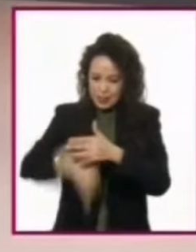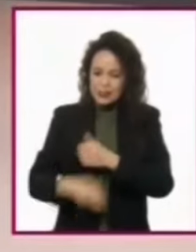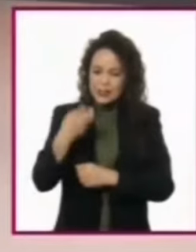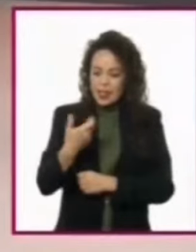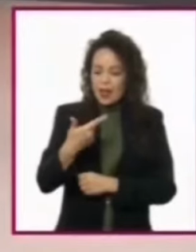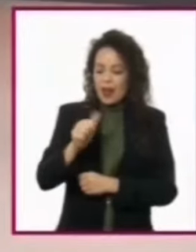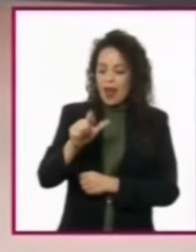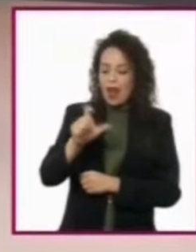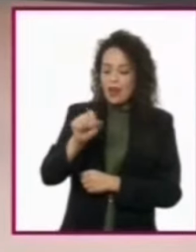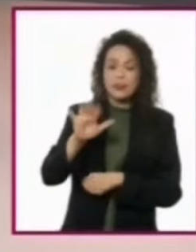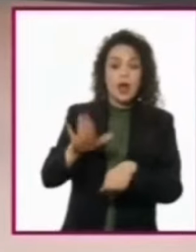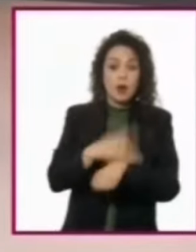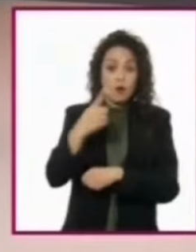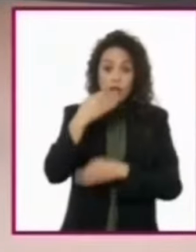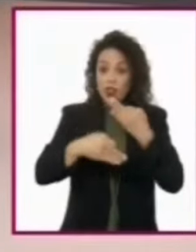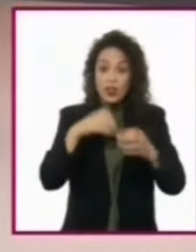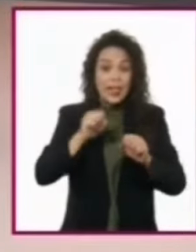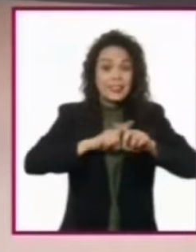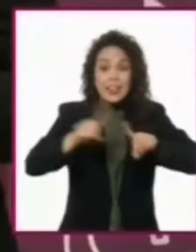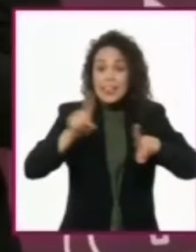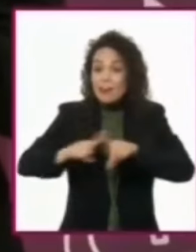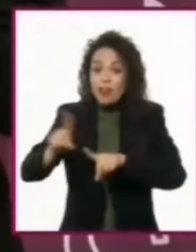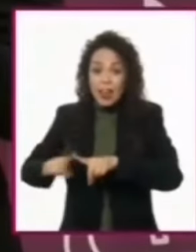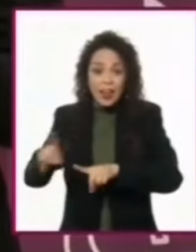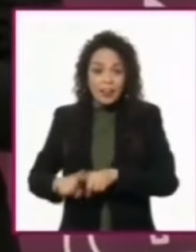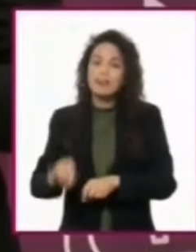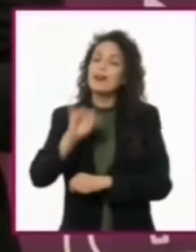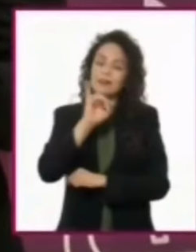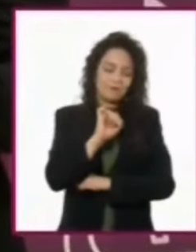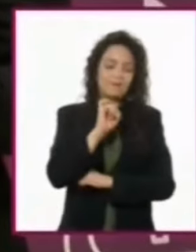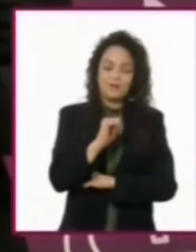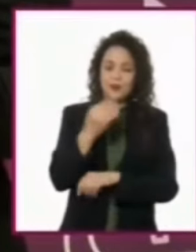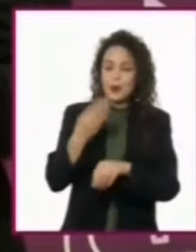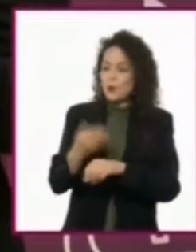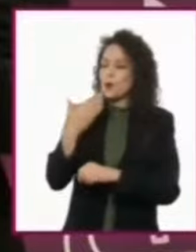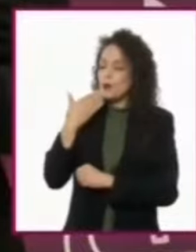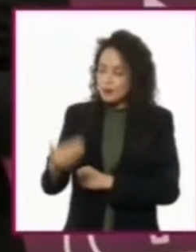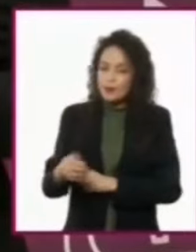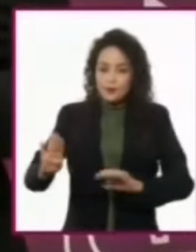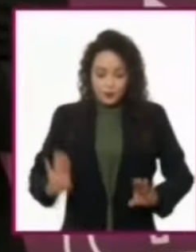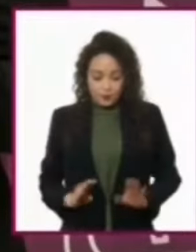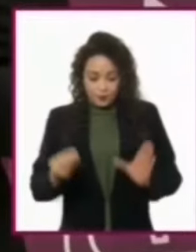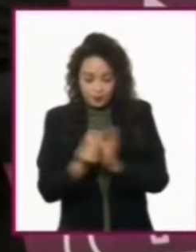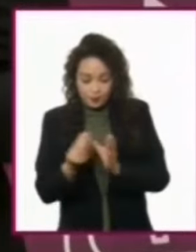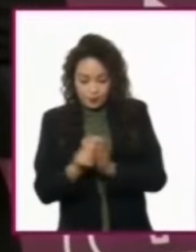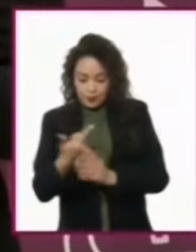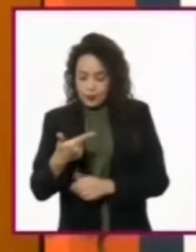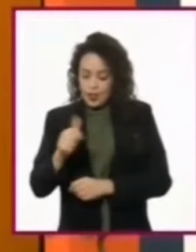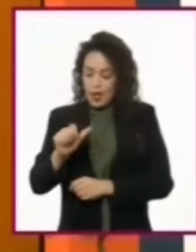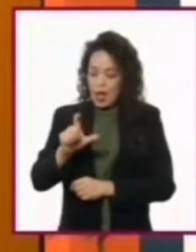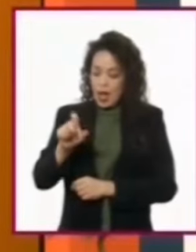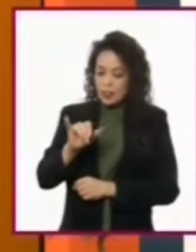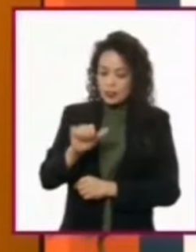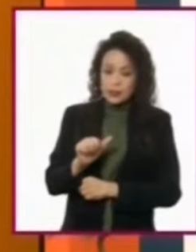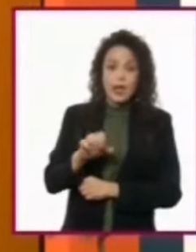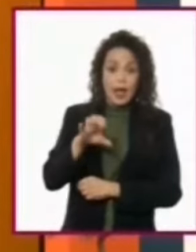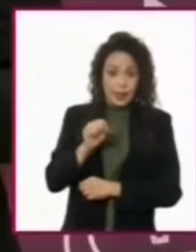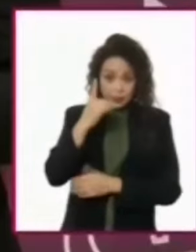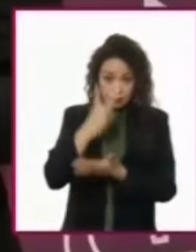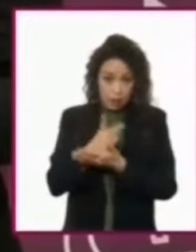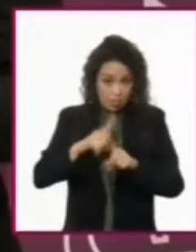que todas son diferentes. Muy bien. Los tipos de galaxias que se conocen no solo parecen